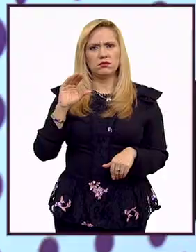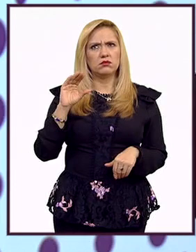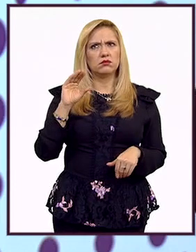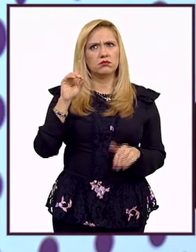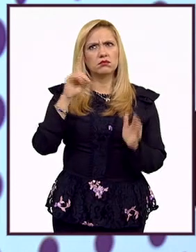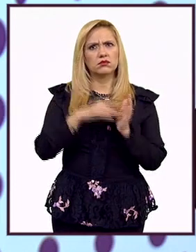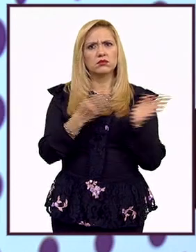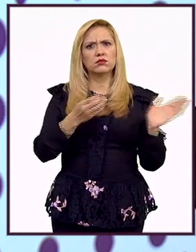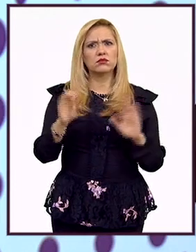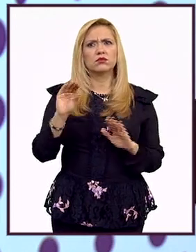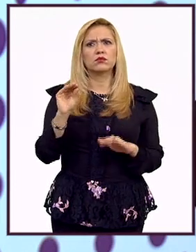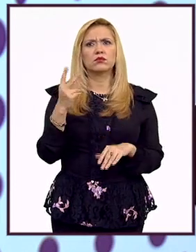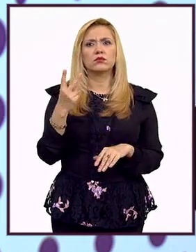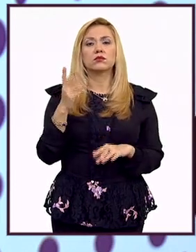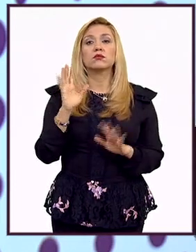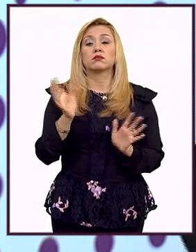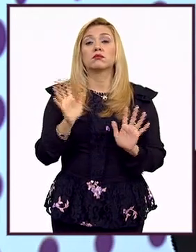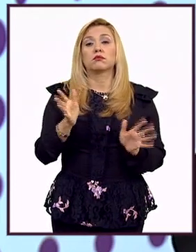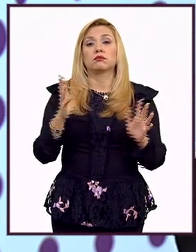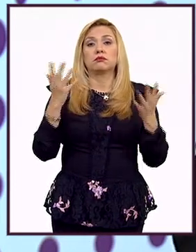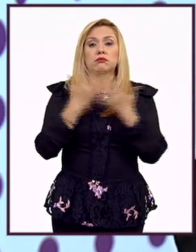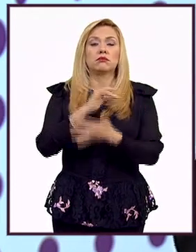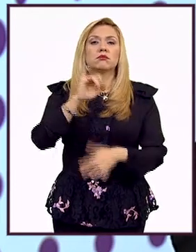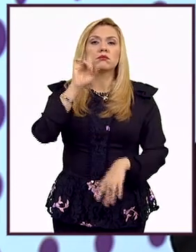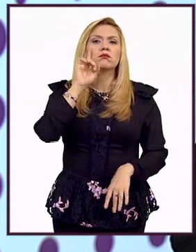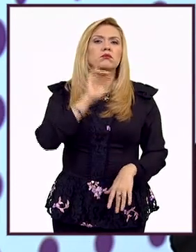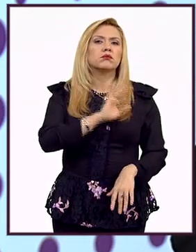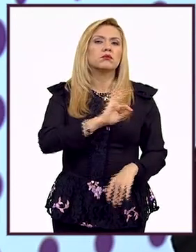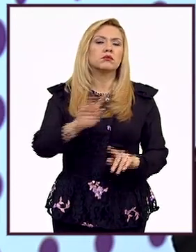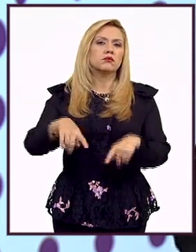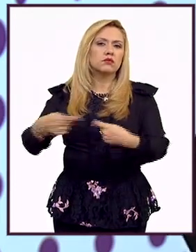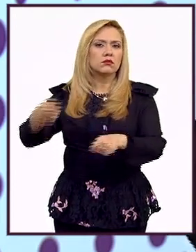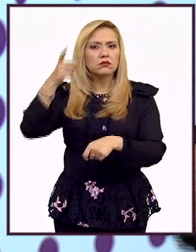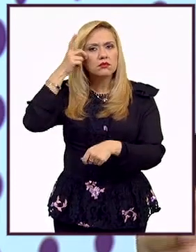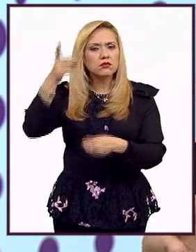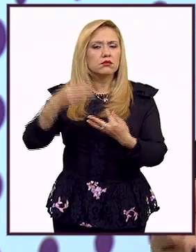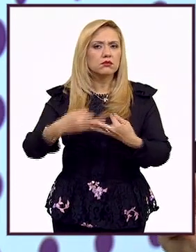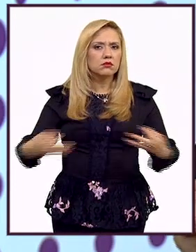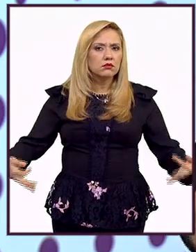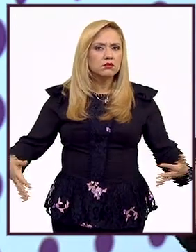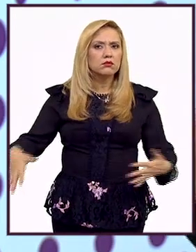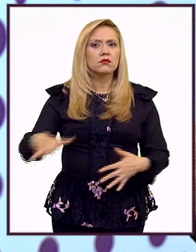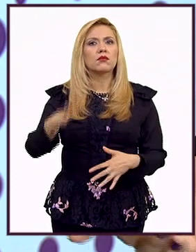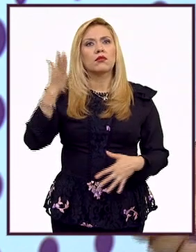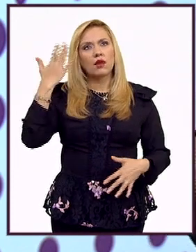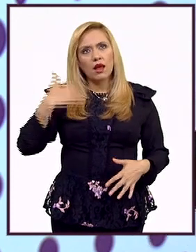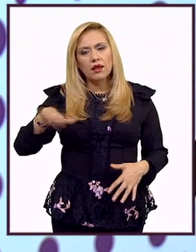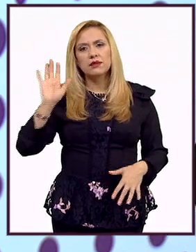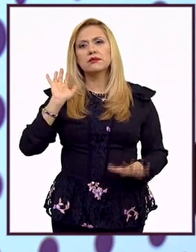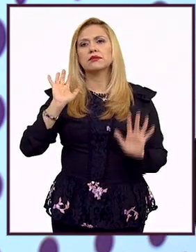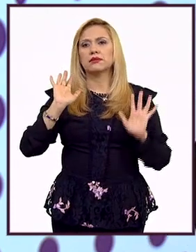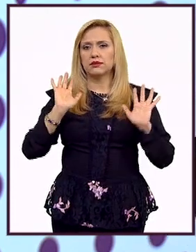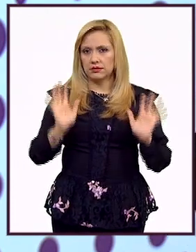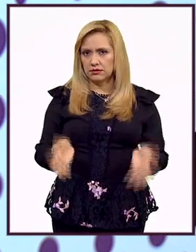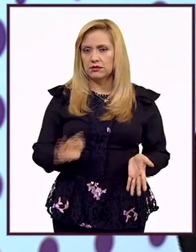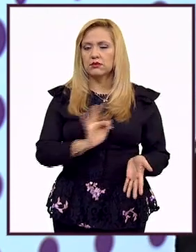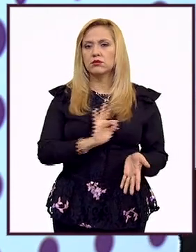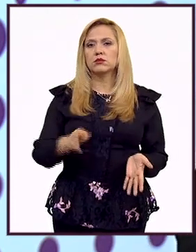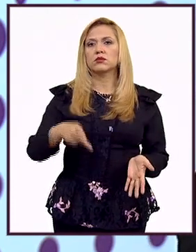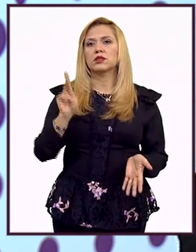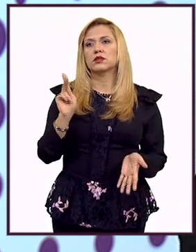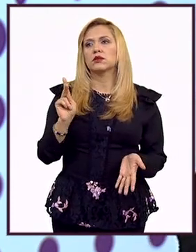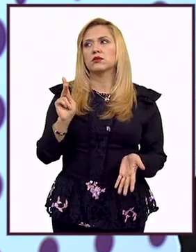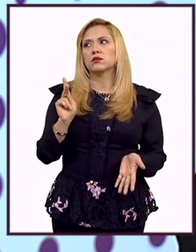el 92 se reconoce la posibilidad de que las mujeres pudieran ser titulares de las tierras. Ya eran titulares antes, o sea, ya había posibilidades,